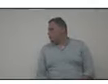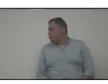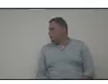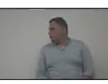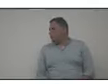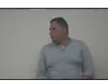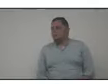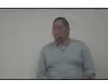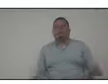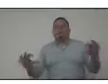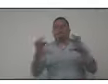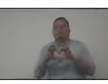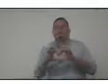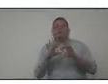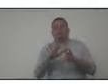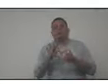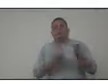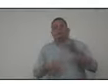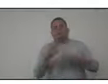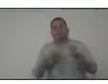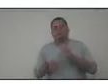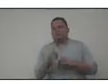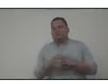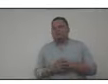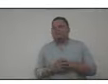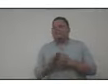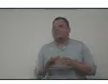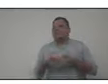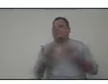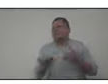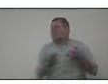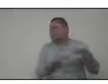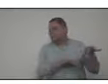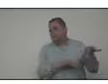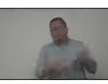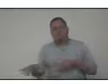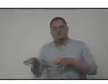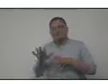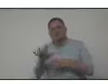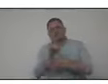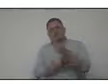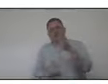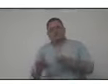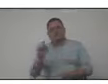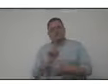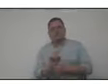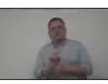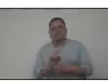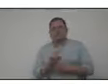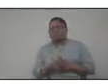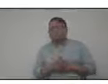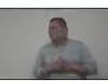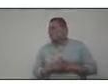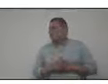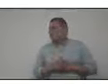casanareños. Claro que sí. Okay. ¿Cómo se comportó nuestro servicio el año pasado? Y lo